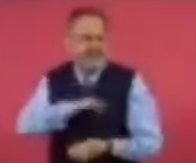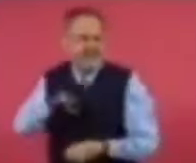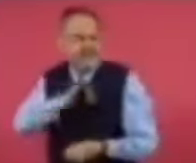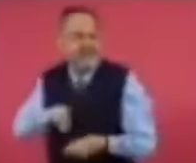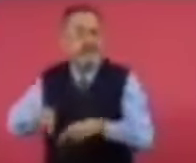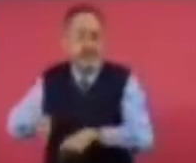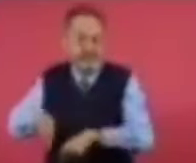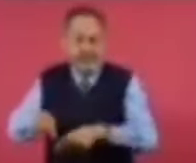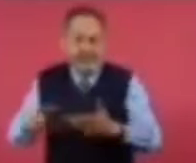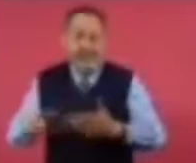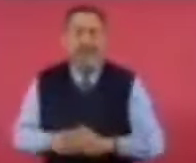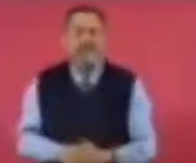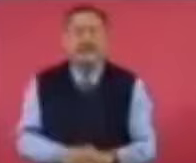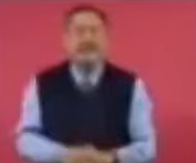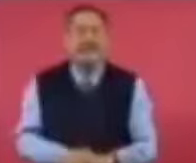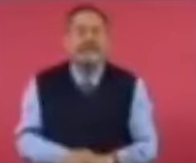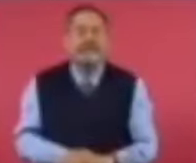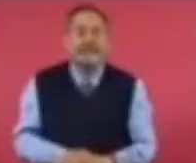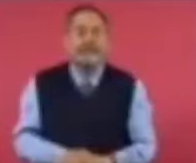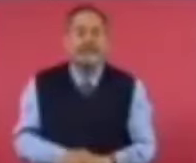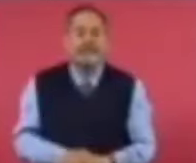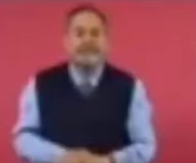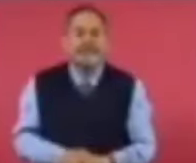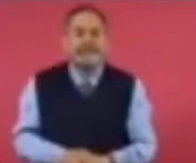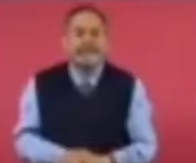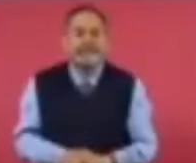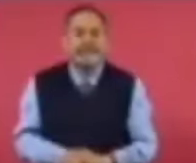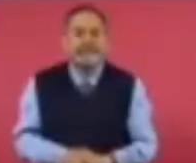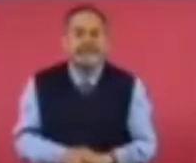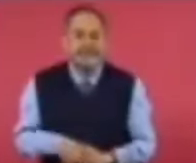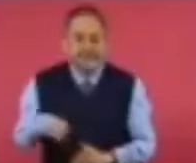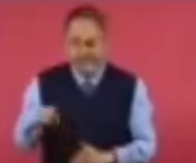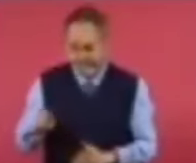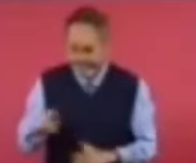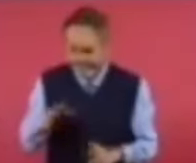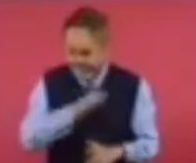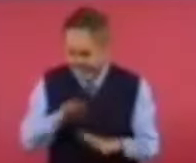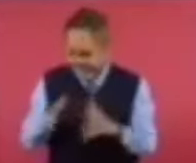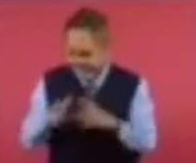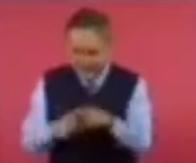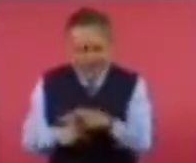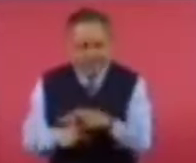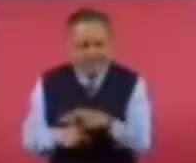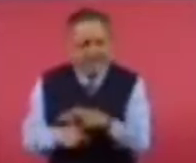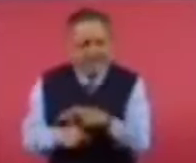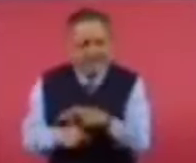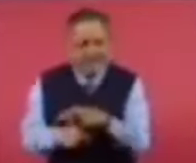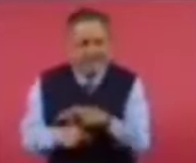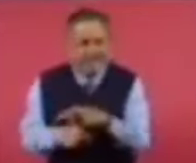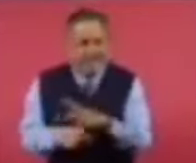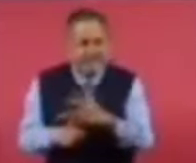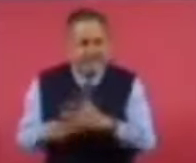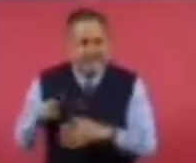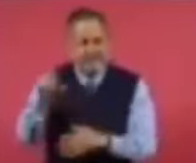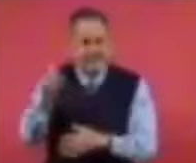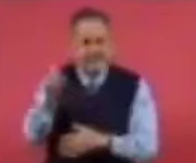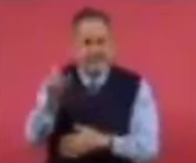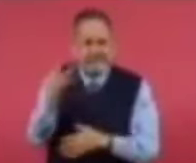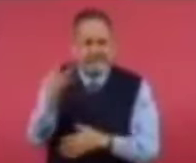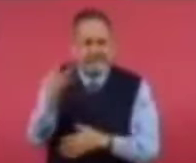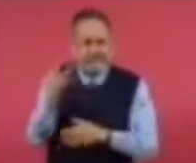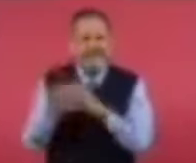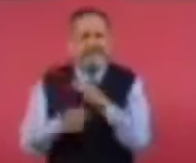tiempazo lo que estamos teniendo en estos momentos a la gente de oposición por qué le molesta porque se está dando